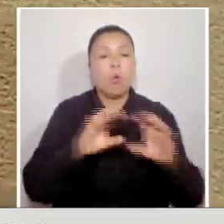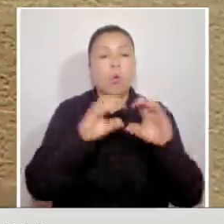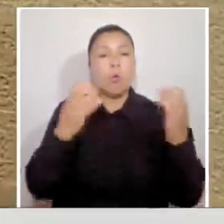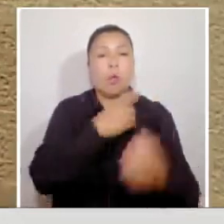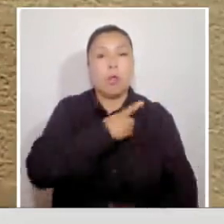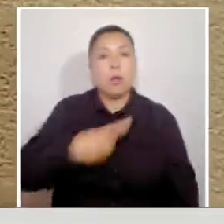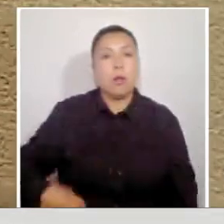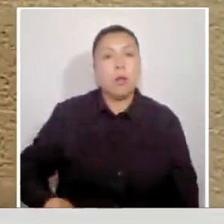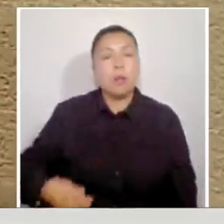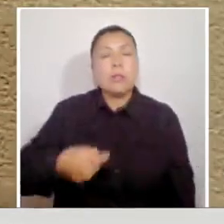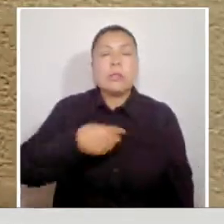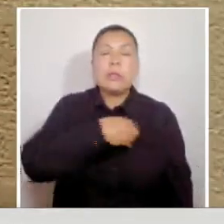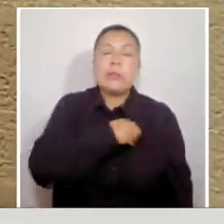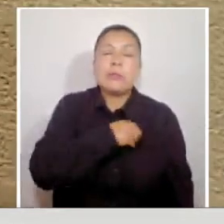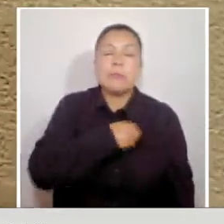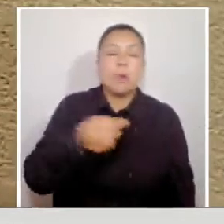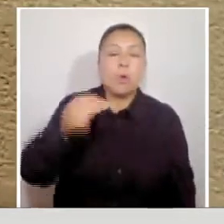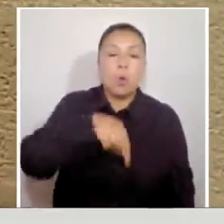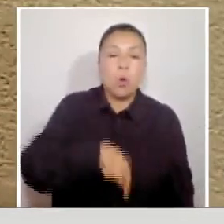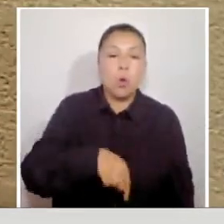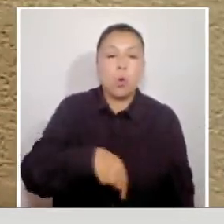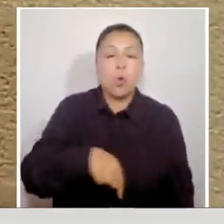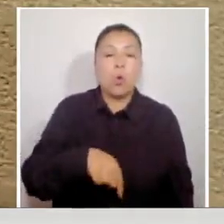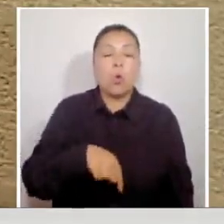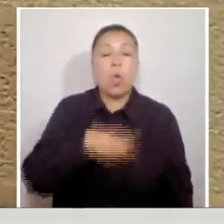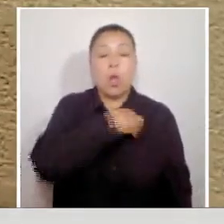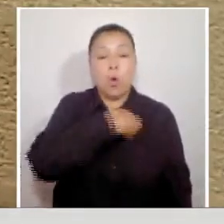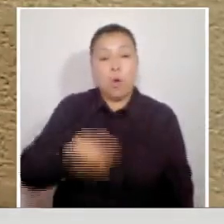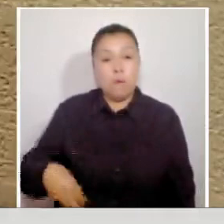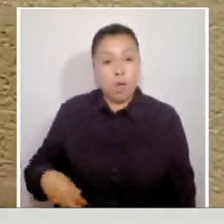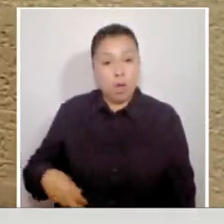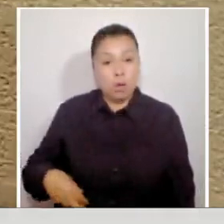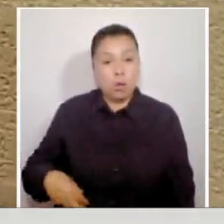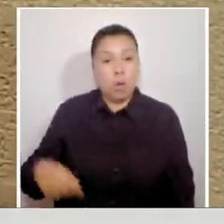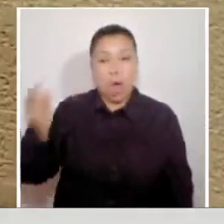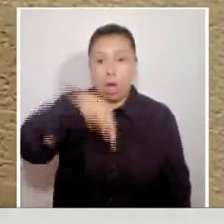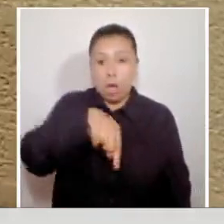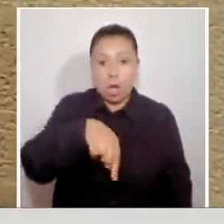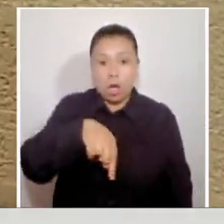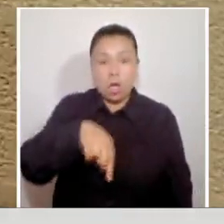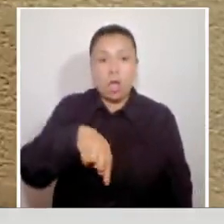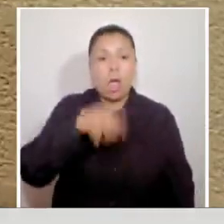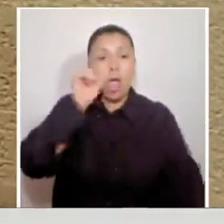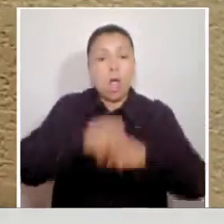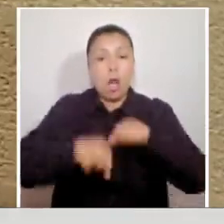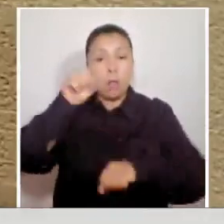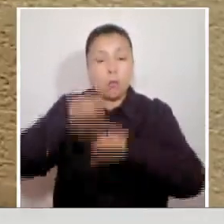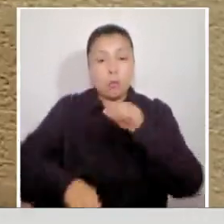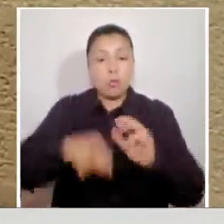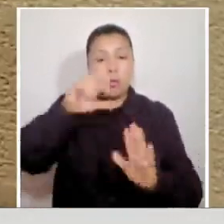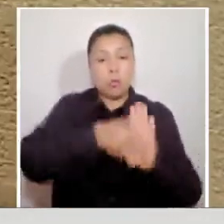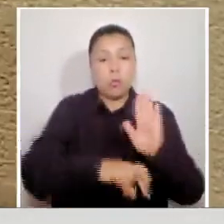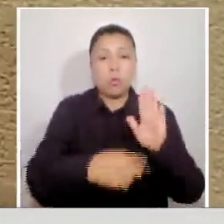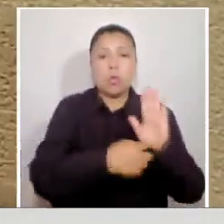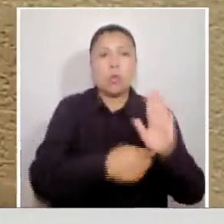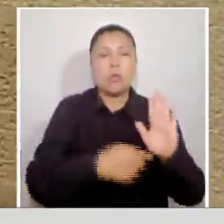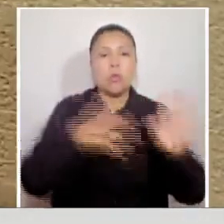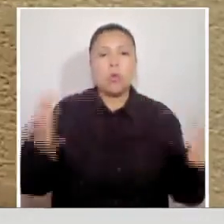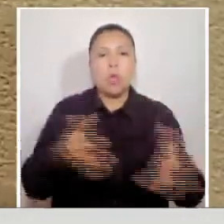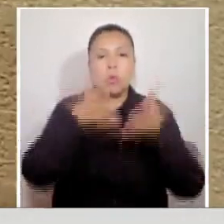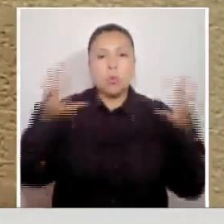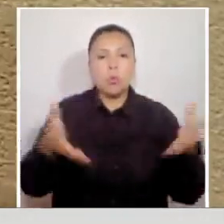lamento que hoy día no esté El Ejecutivo eh acá en la aprobación de este proyecto impulsando y